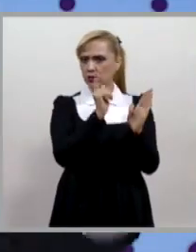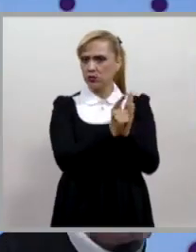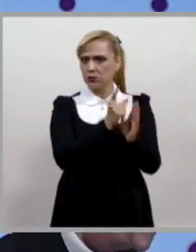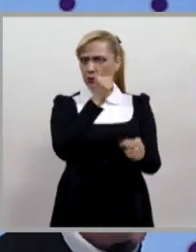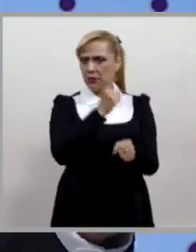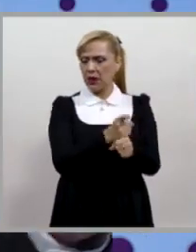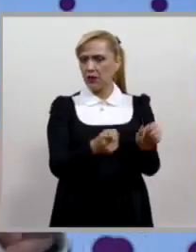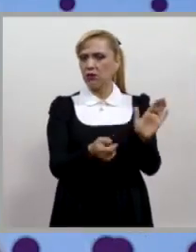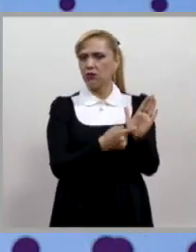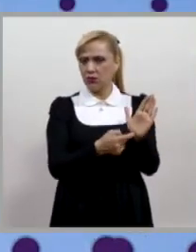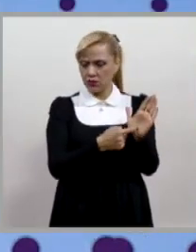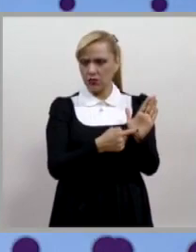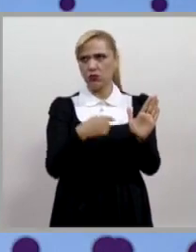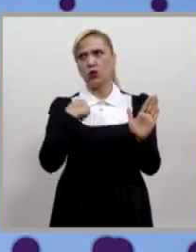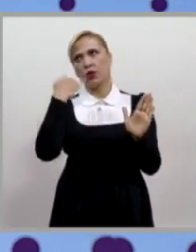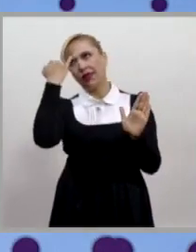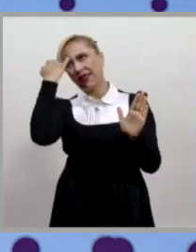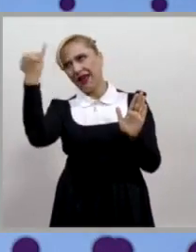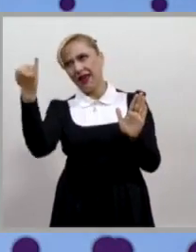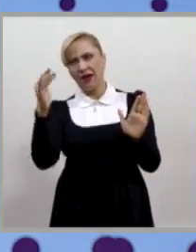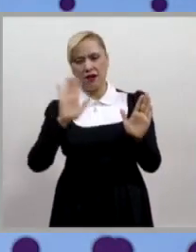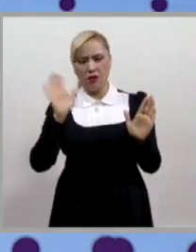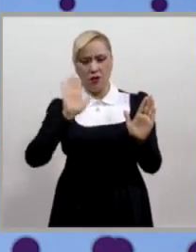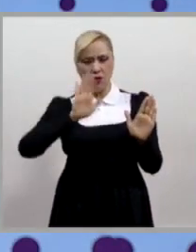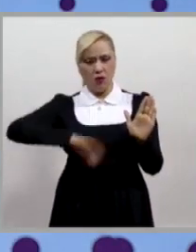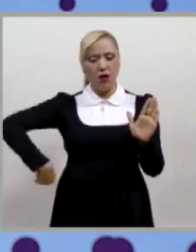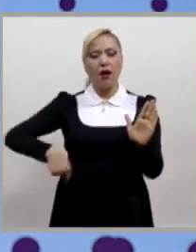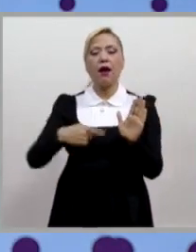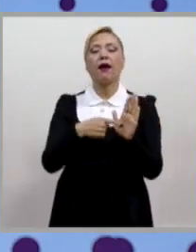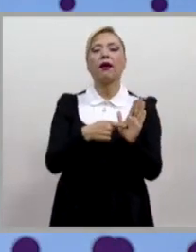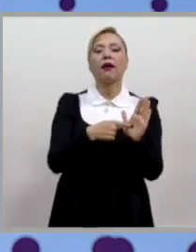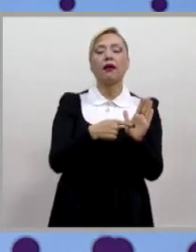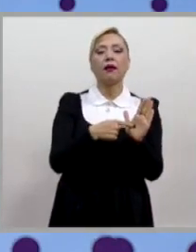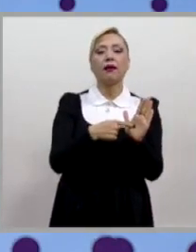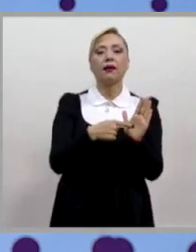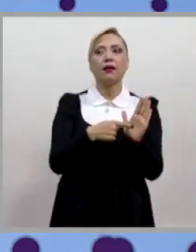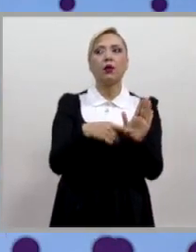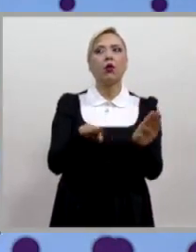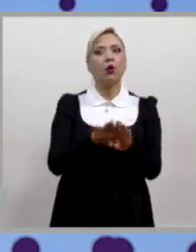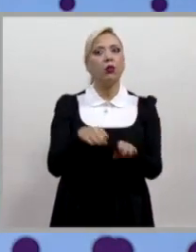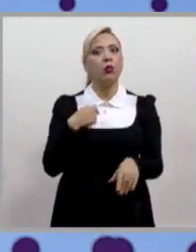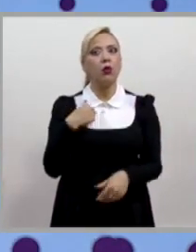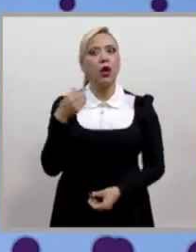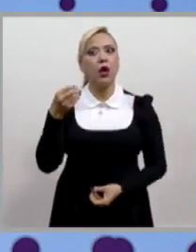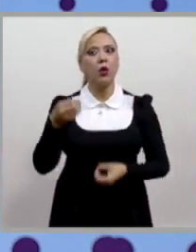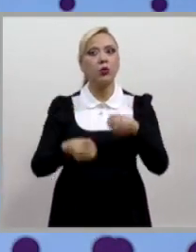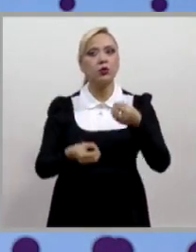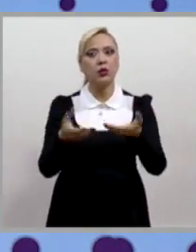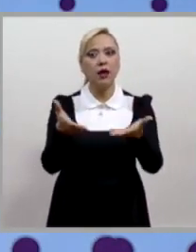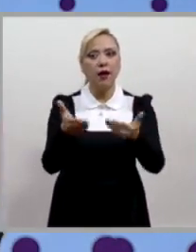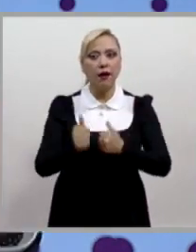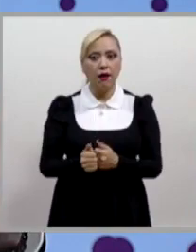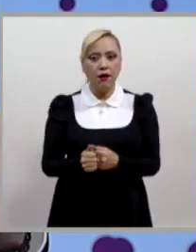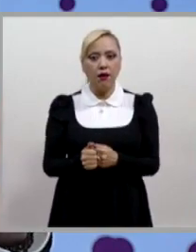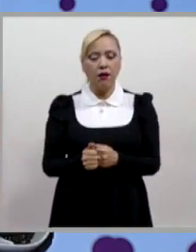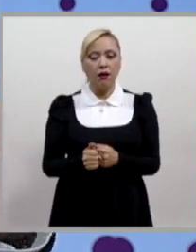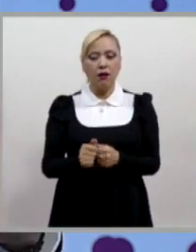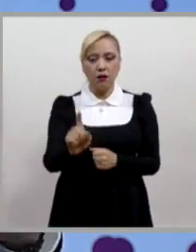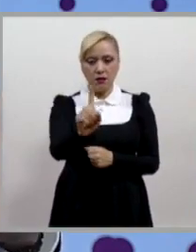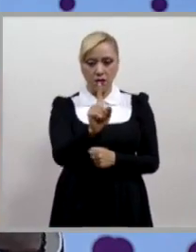por un tema de dogma o de fe, este, tendrían que saber cómo voy a juzgar con perspectiva de derechos humanos, cómo voy a